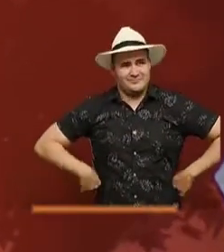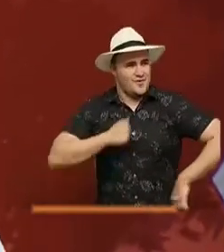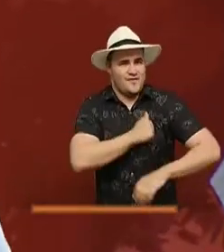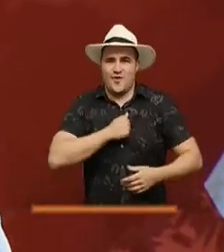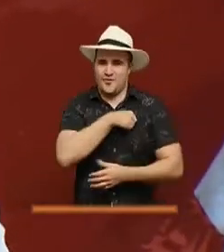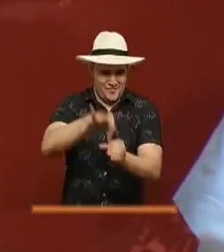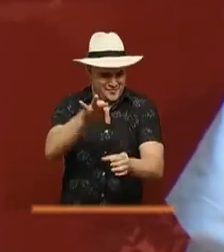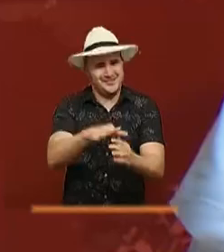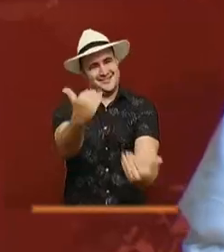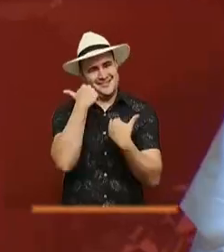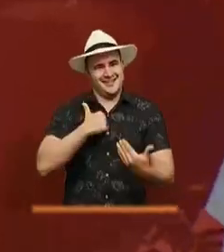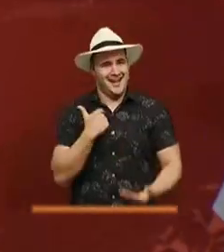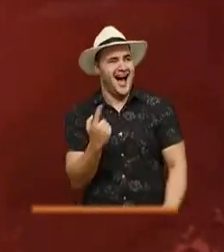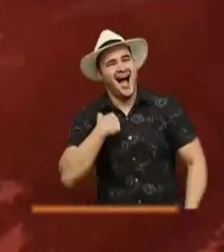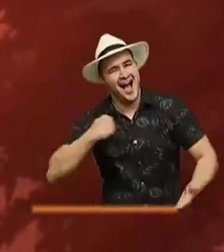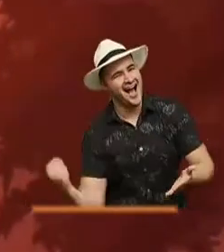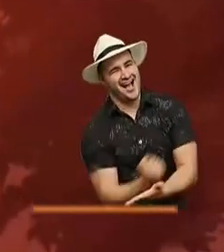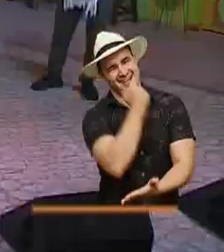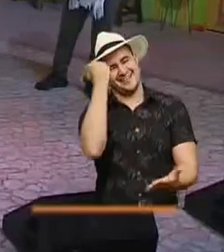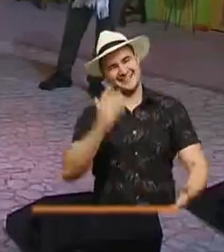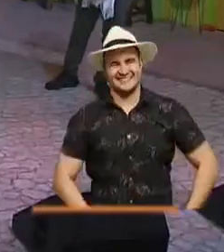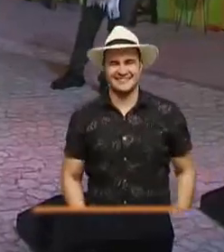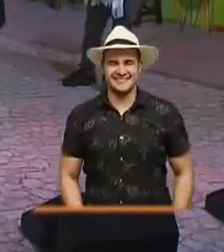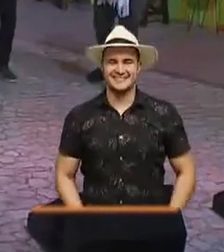favor, voten por mí.